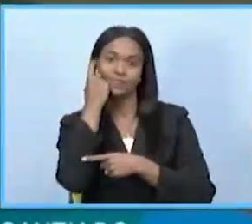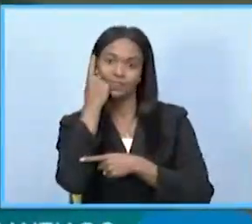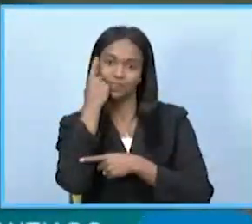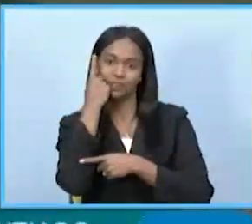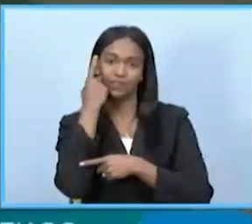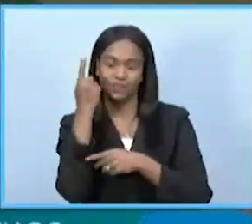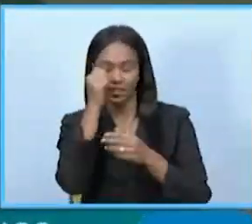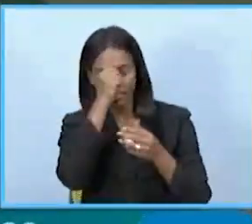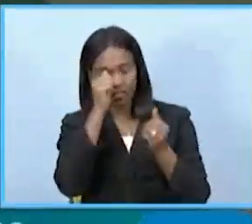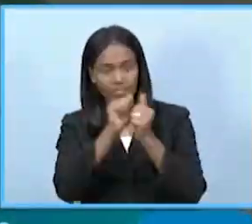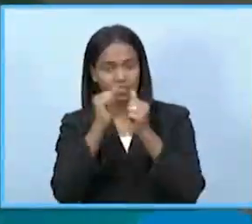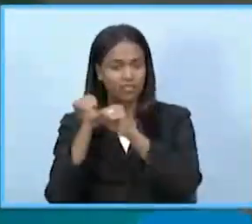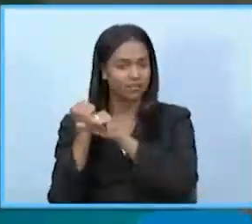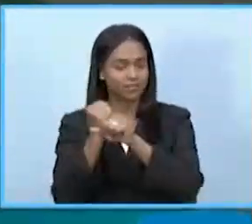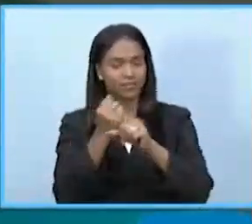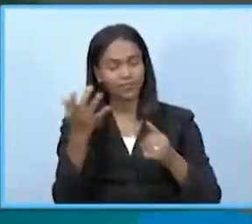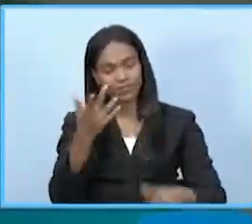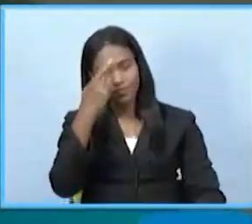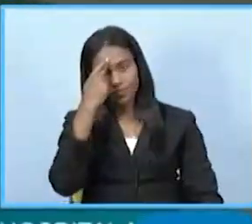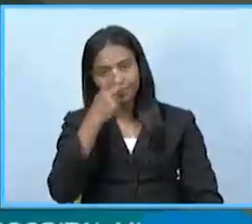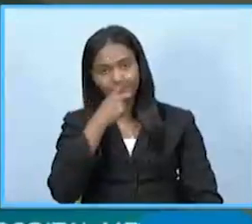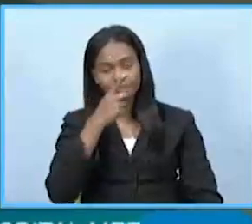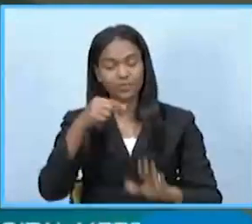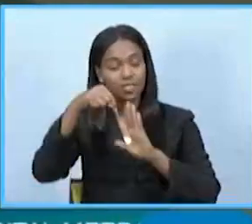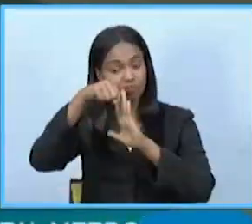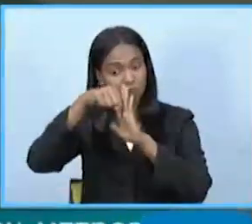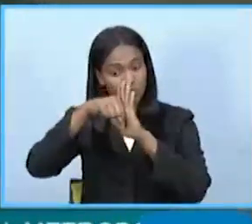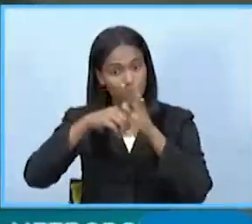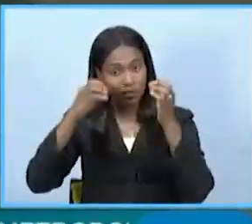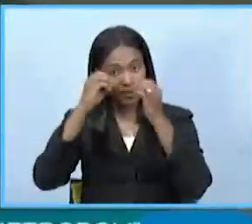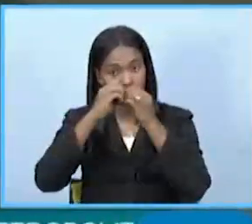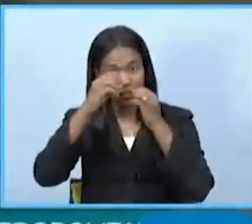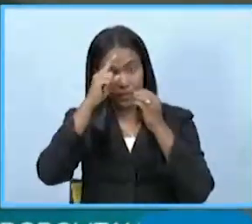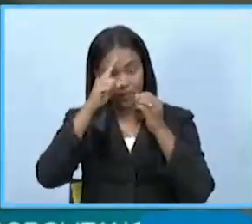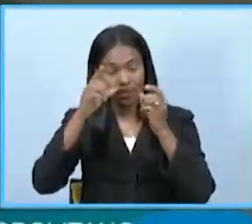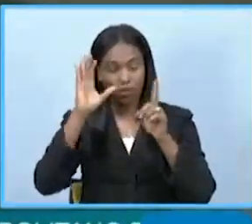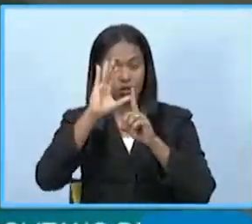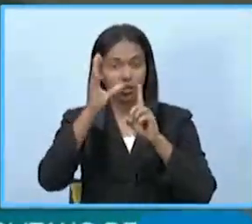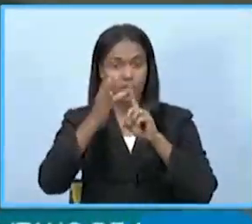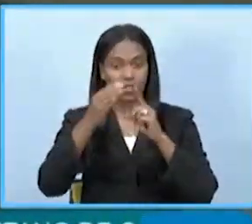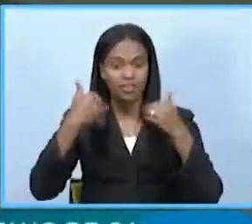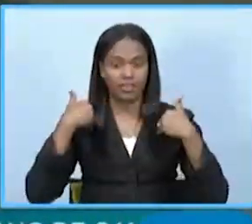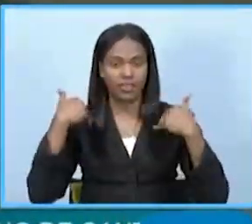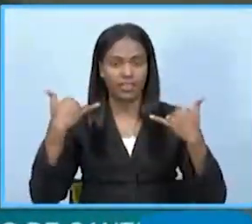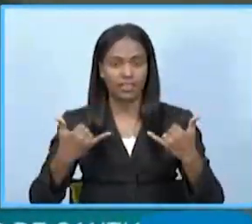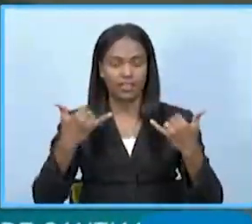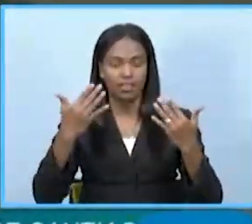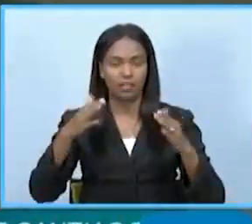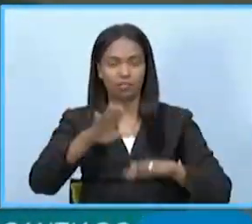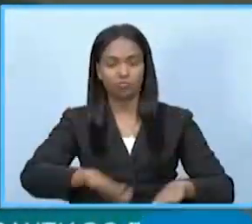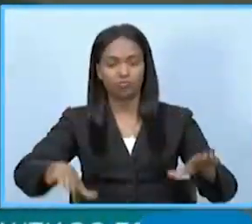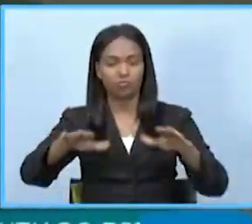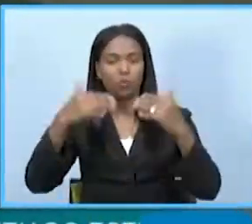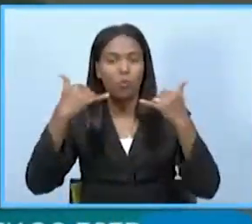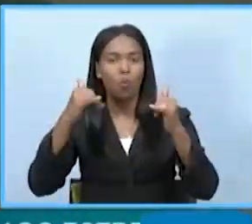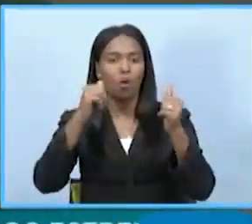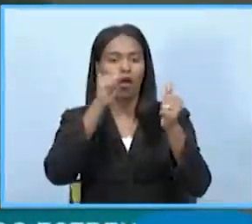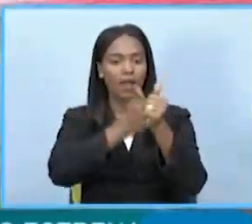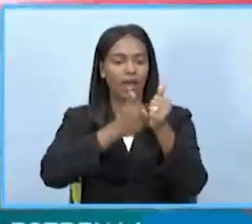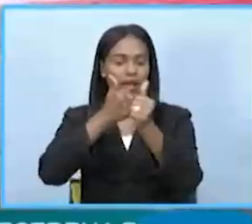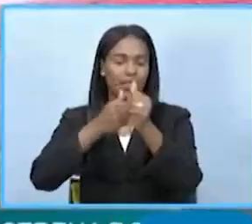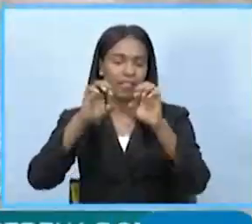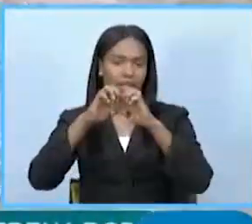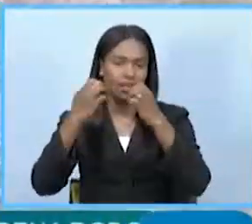reciente del béisbol en el país, profundizando en la cultura que se vive en los estadios de cada